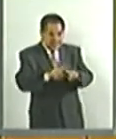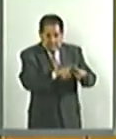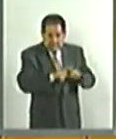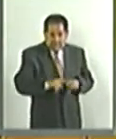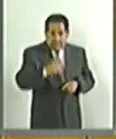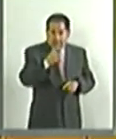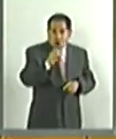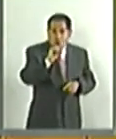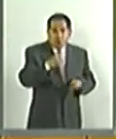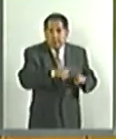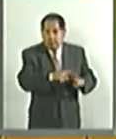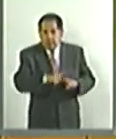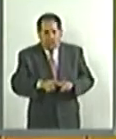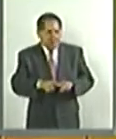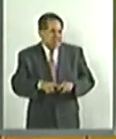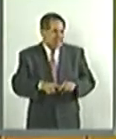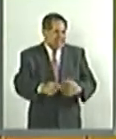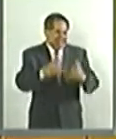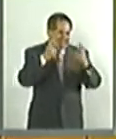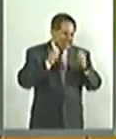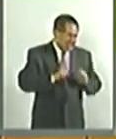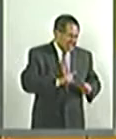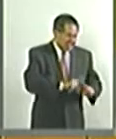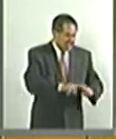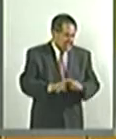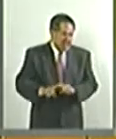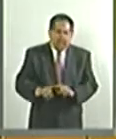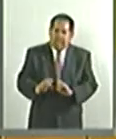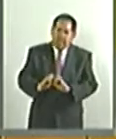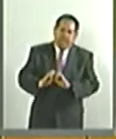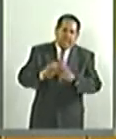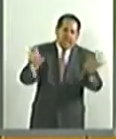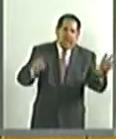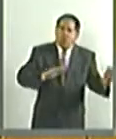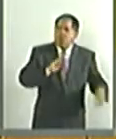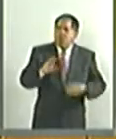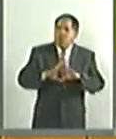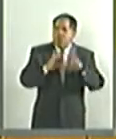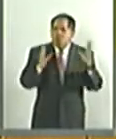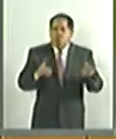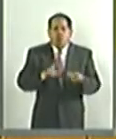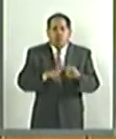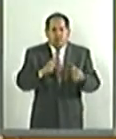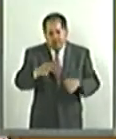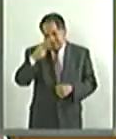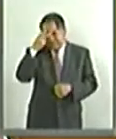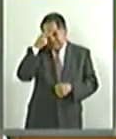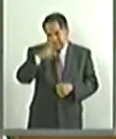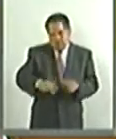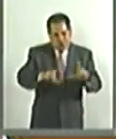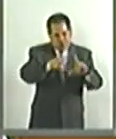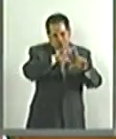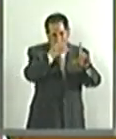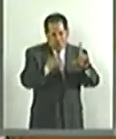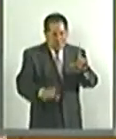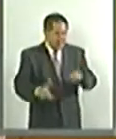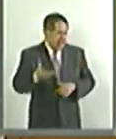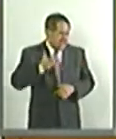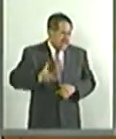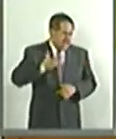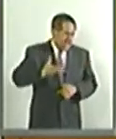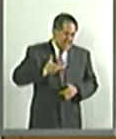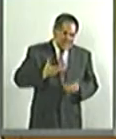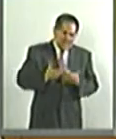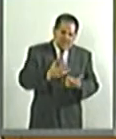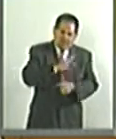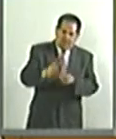se trata, era evidente que en el mapa de los geoparques del mundo faltaba México. Y aquí